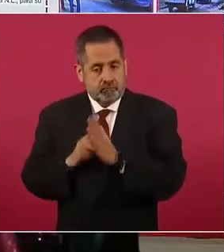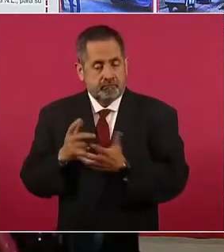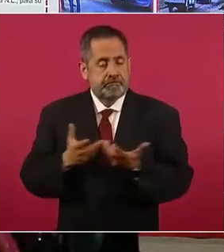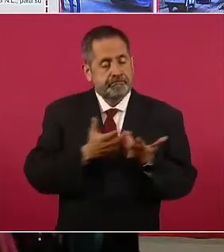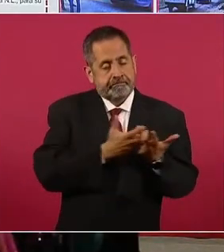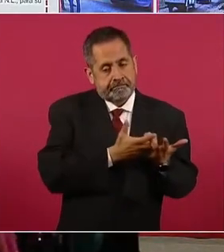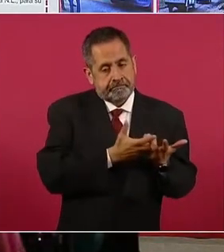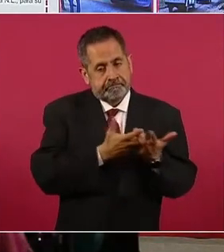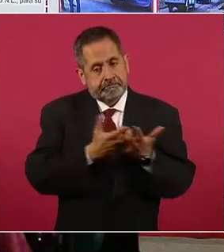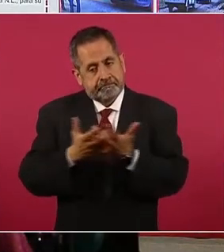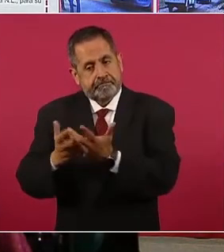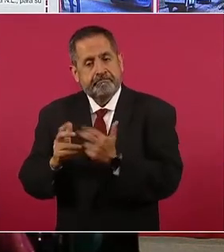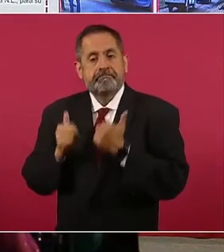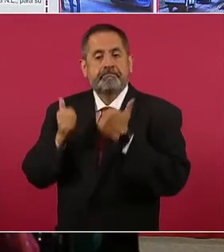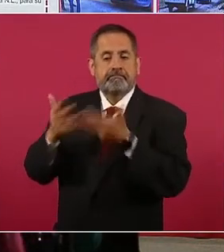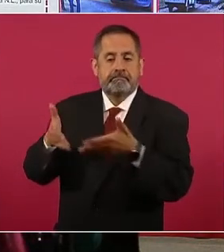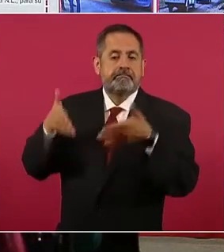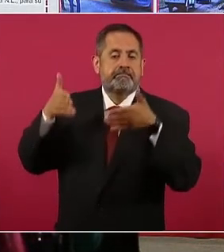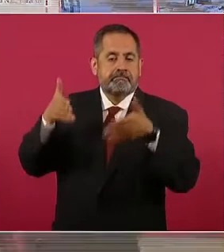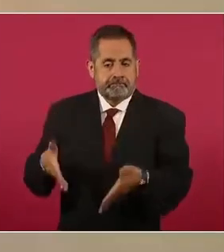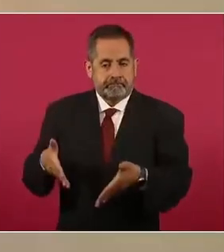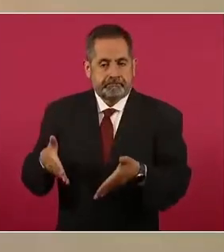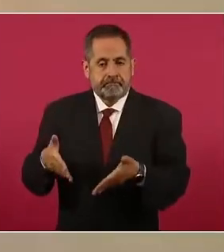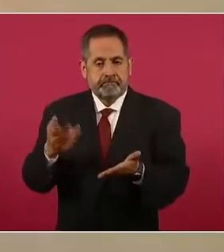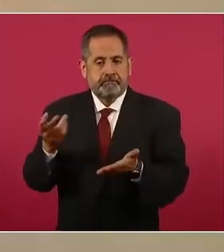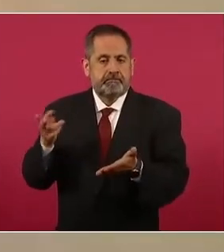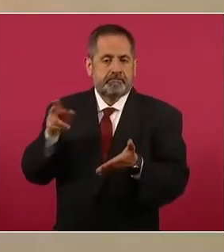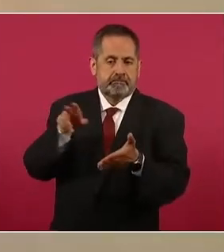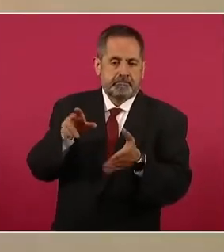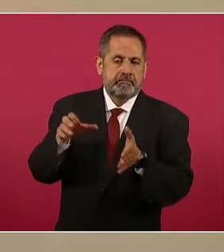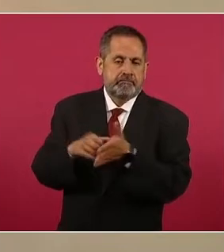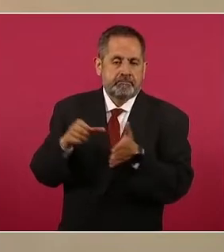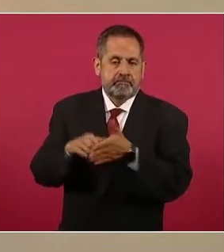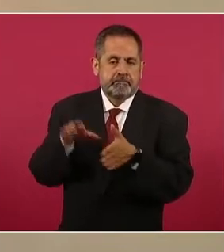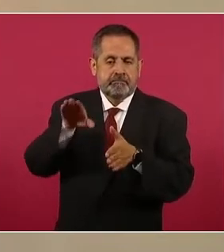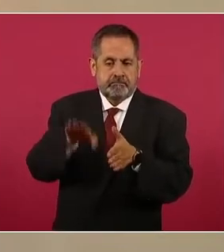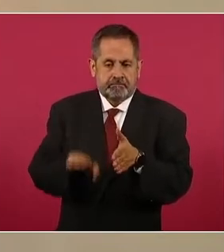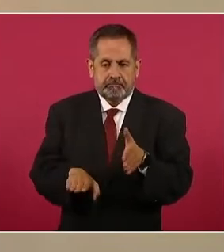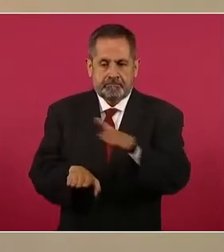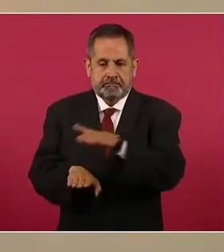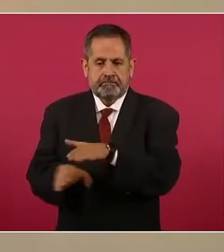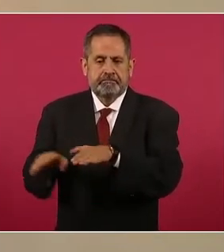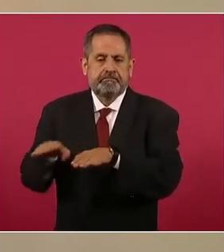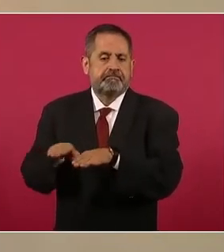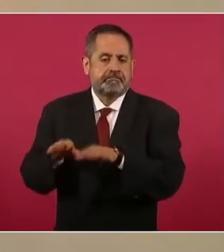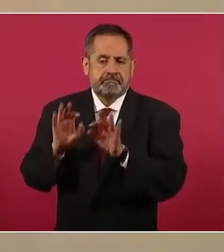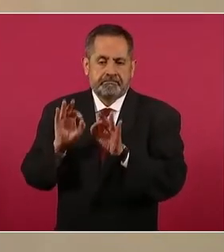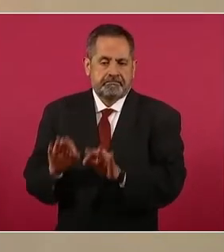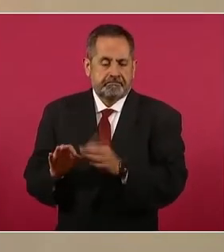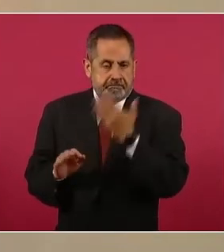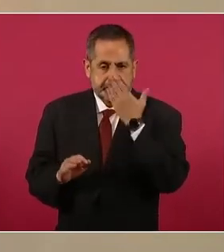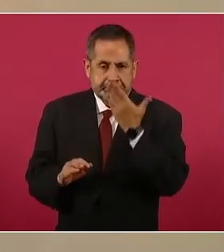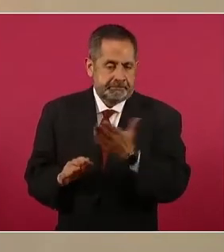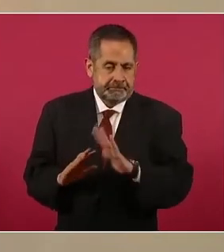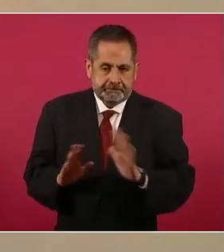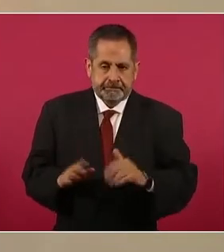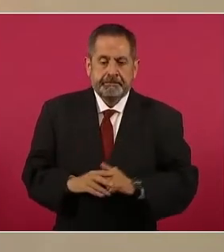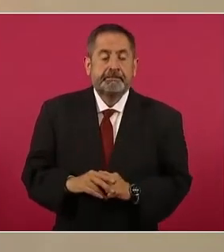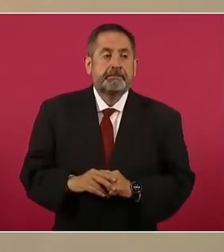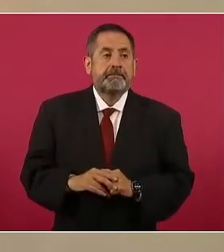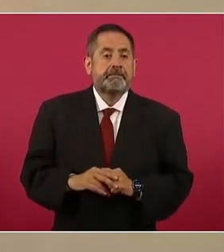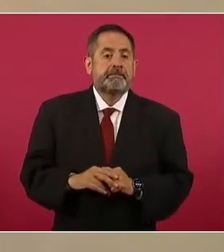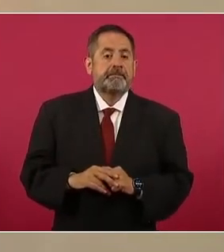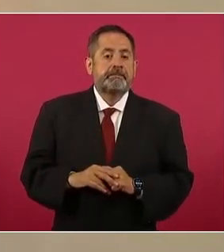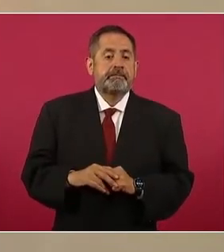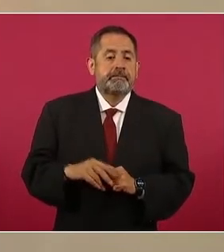al Panteón de Galeana para hacer la inhumación del cuerpo. Se espera que la próxima semana,